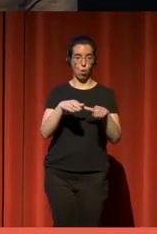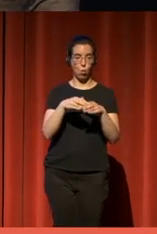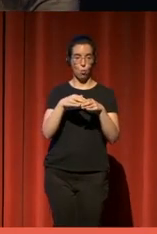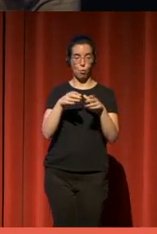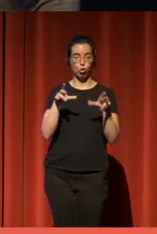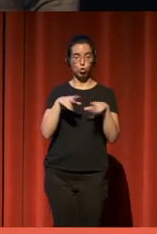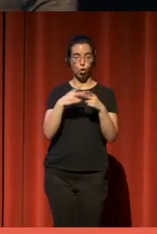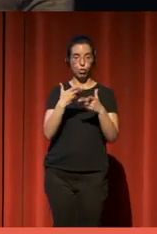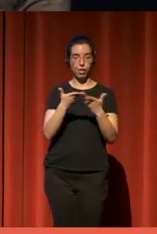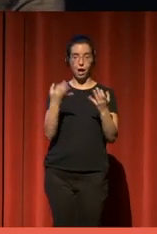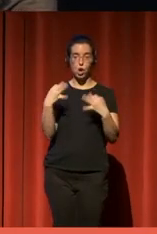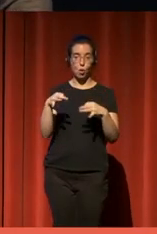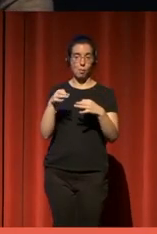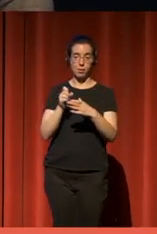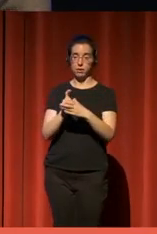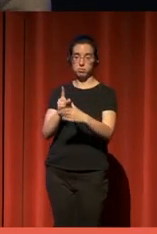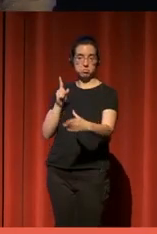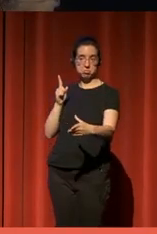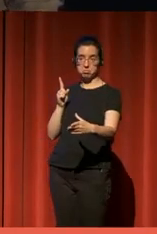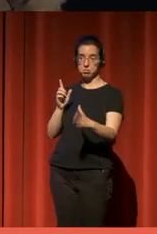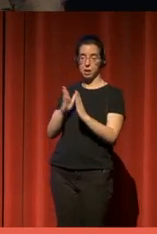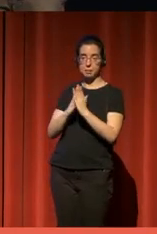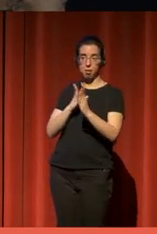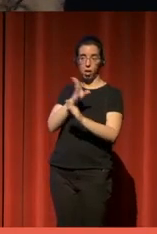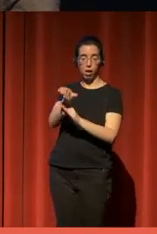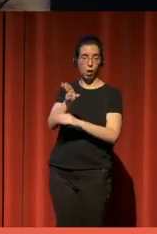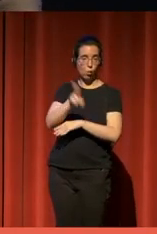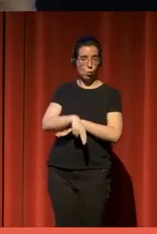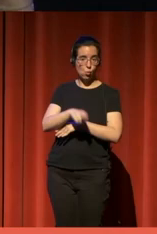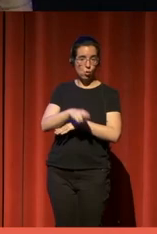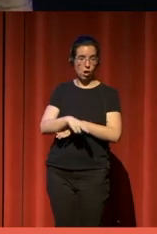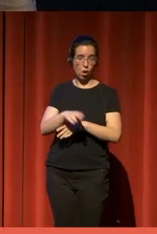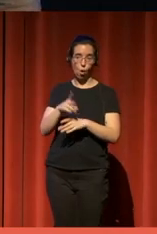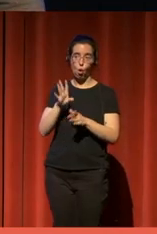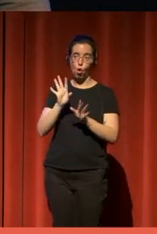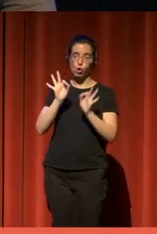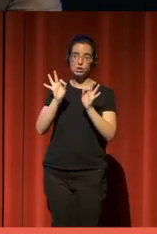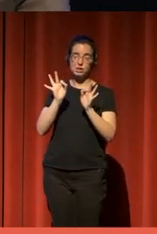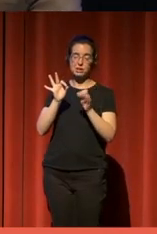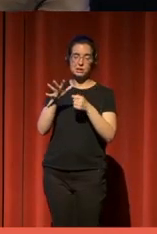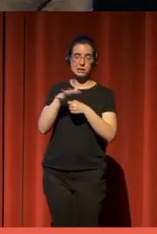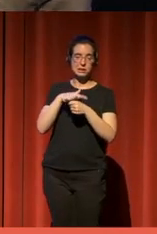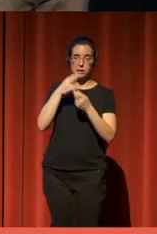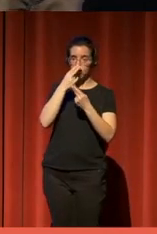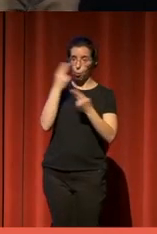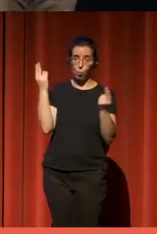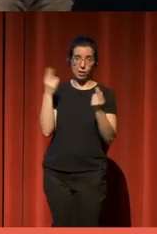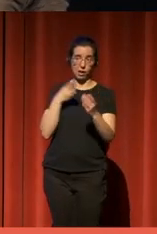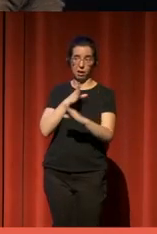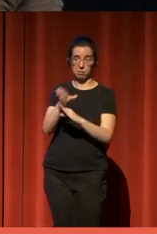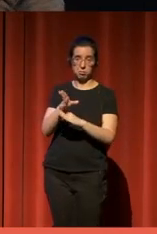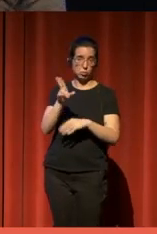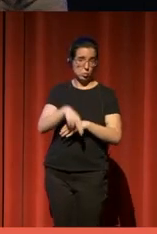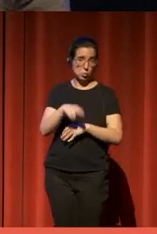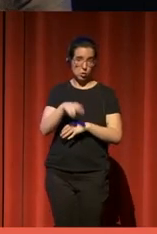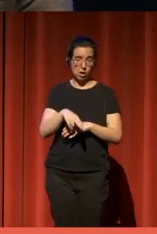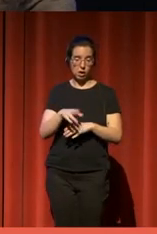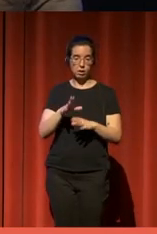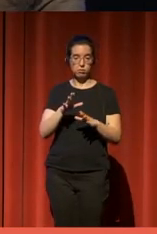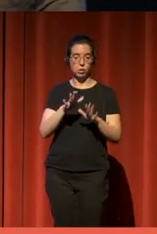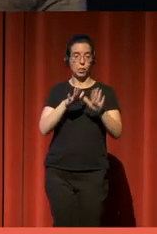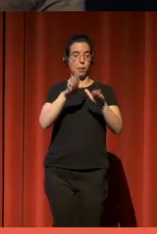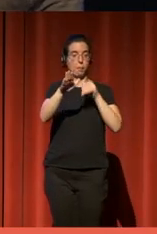normalmente están alejados de la biblioteca Ah o casi de la de la Esfera pública no Ah pero ah en